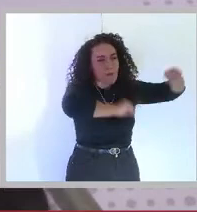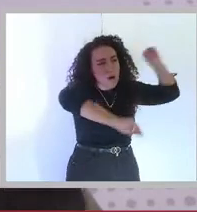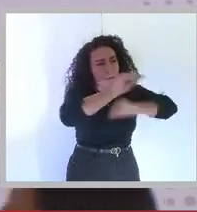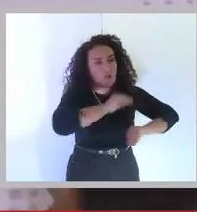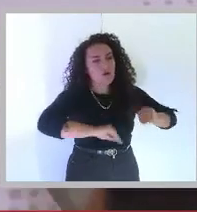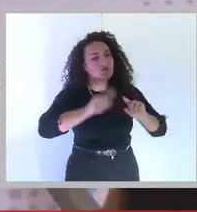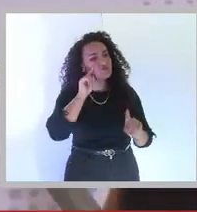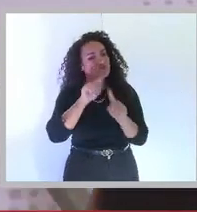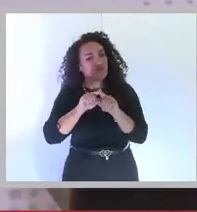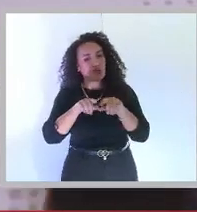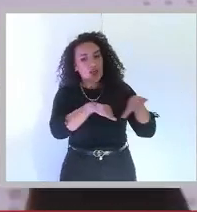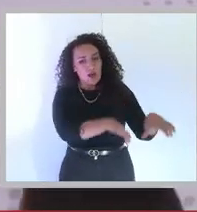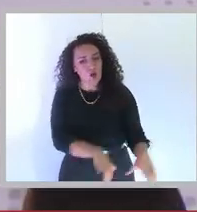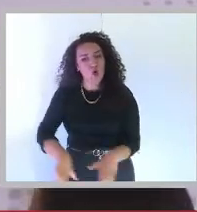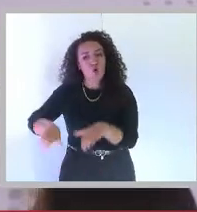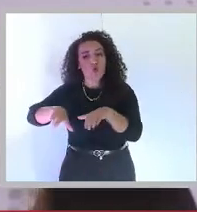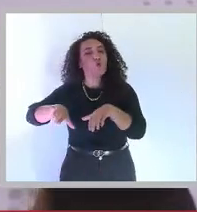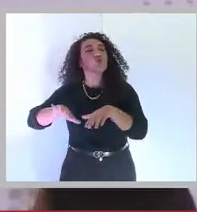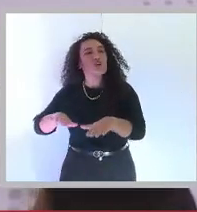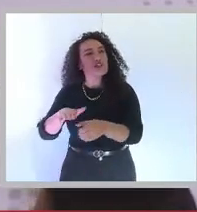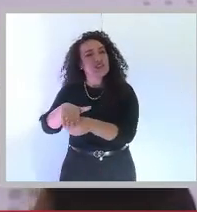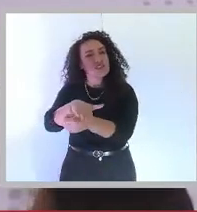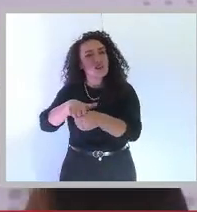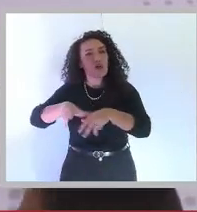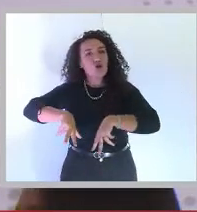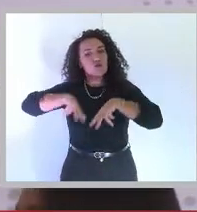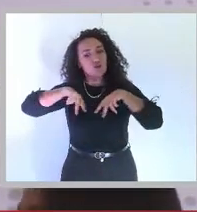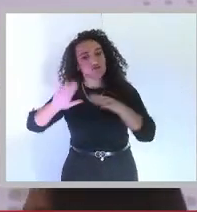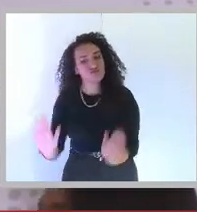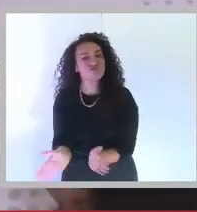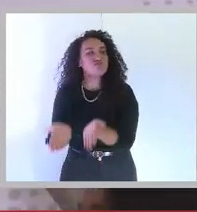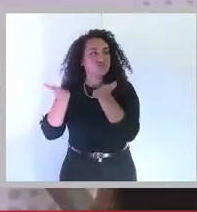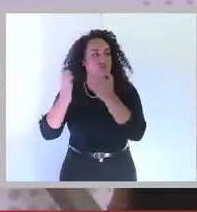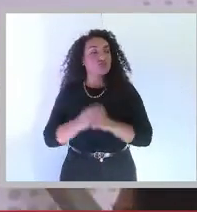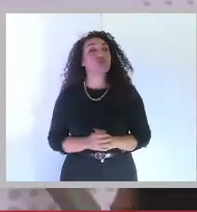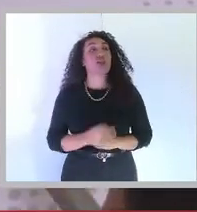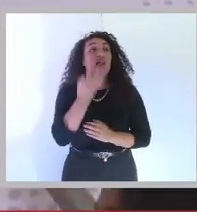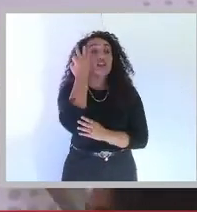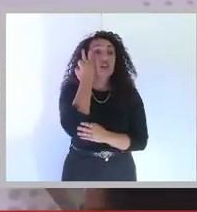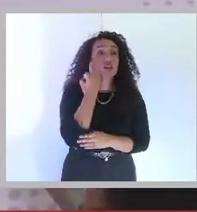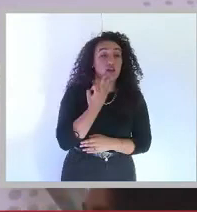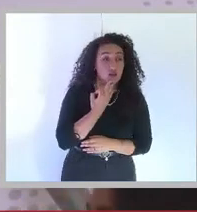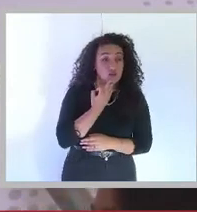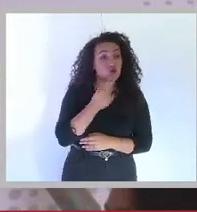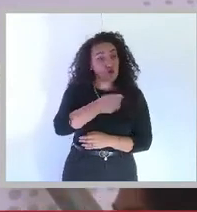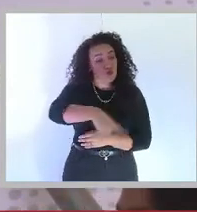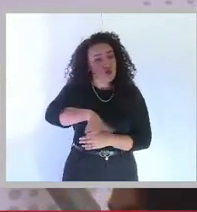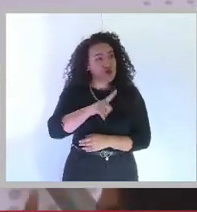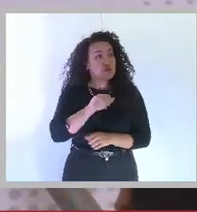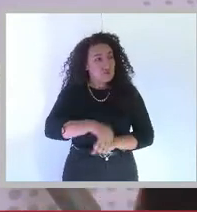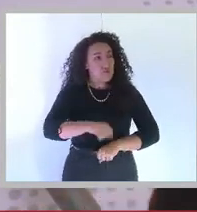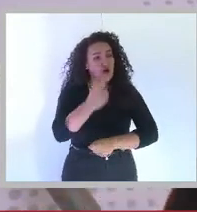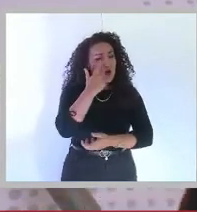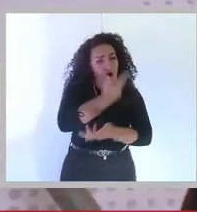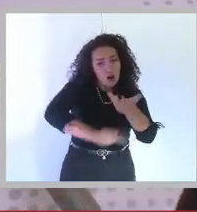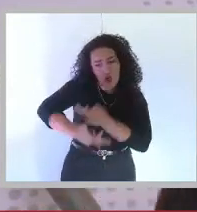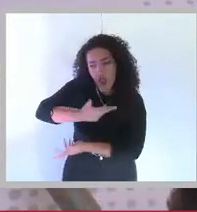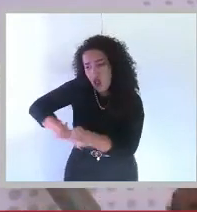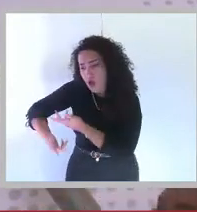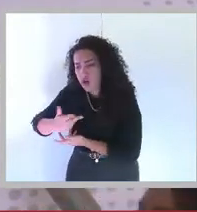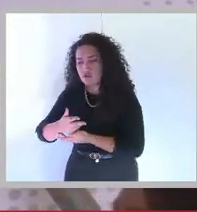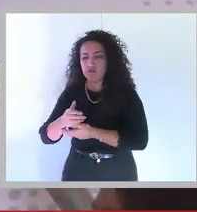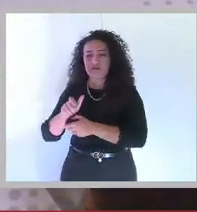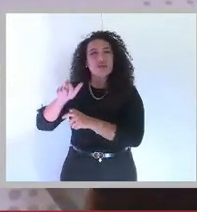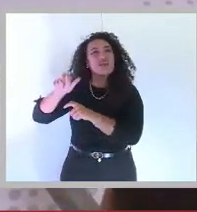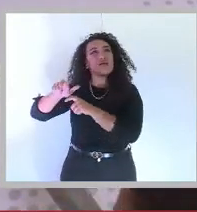vida de territorios y de comunidades. A lo largo de estos 3 días van a poder compartir con muchos investigadores, muchos integrantes de